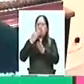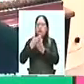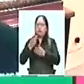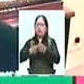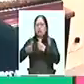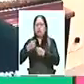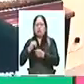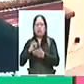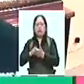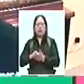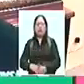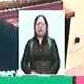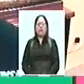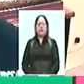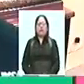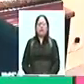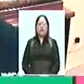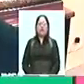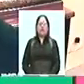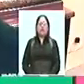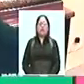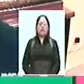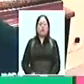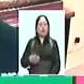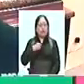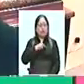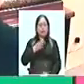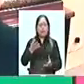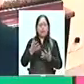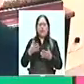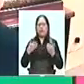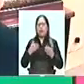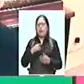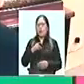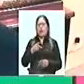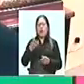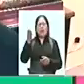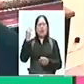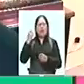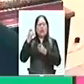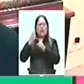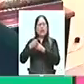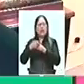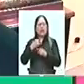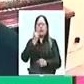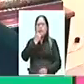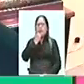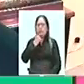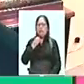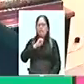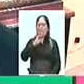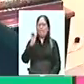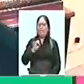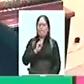media, retroceda. De tal suerte que nosotros quisiéramos ir encima incluso de ese pronóstico del gobierno del 4,8% de crecimiento